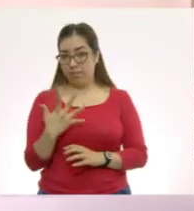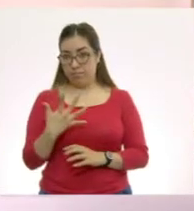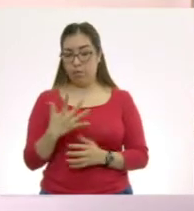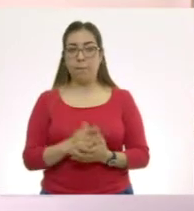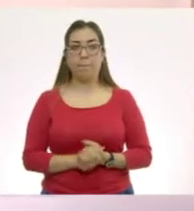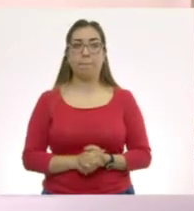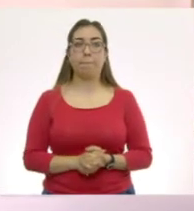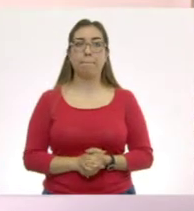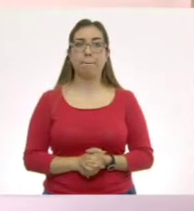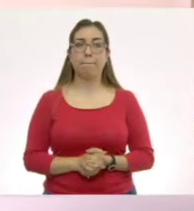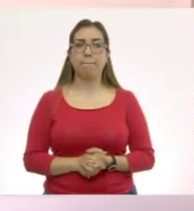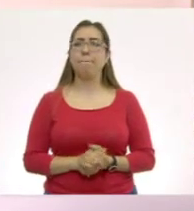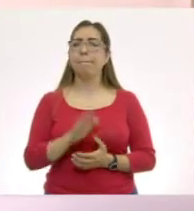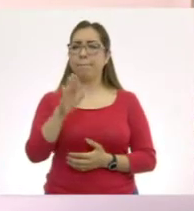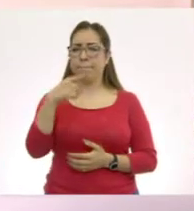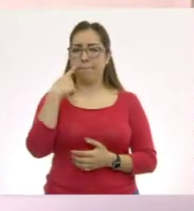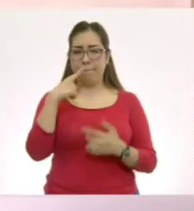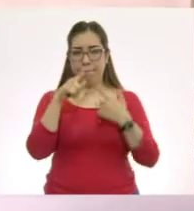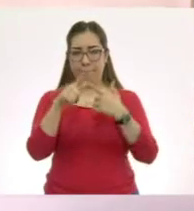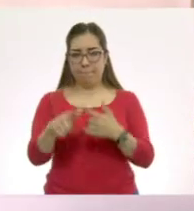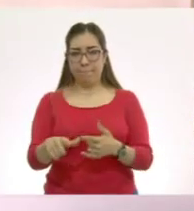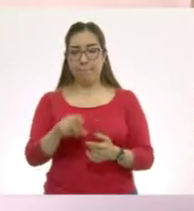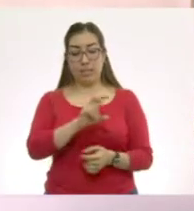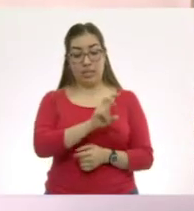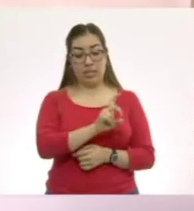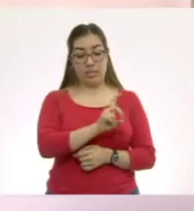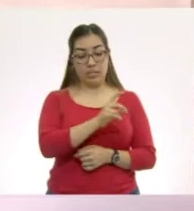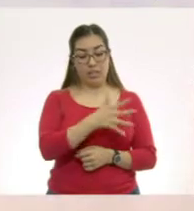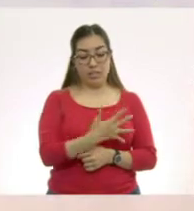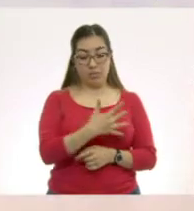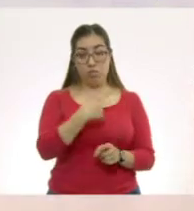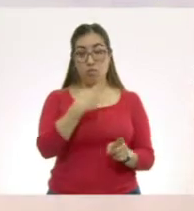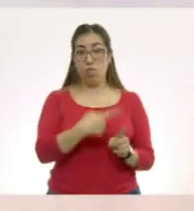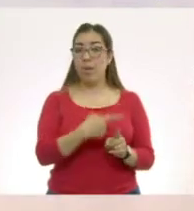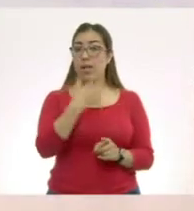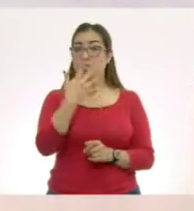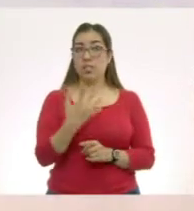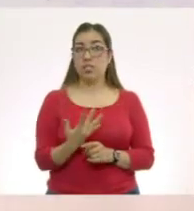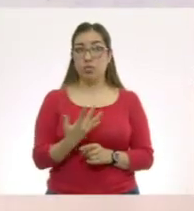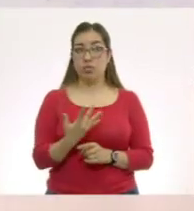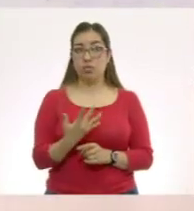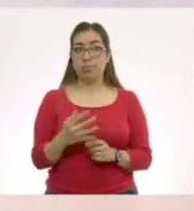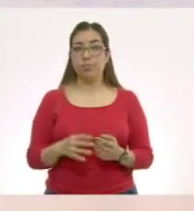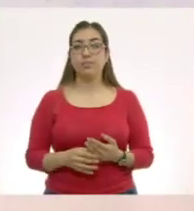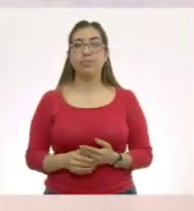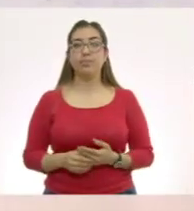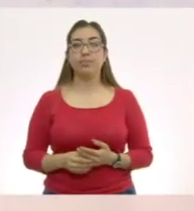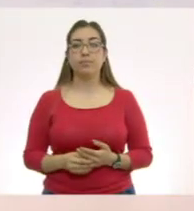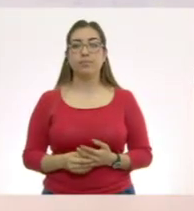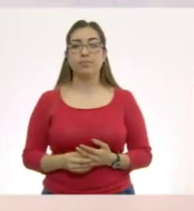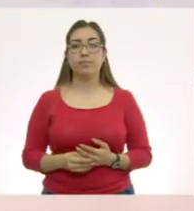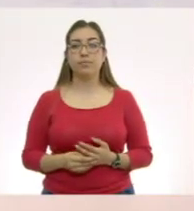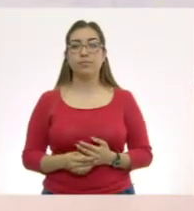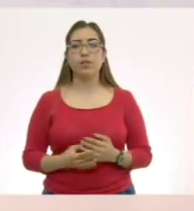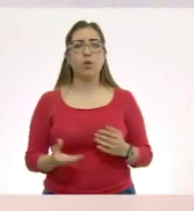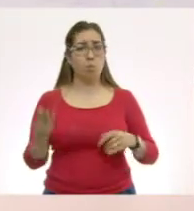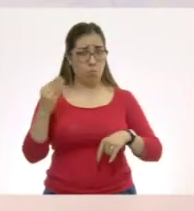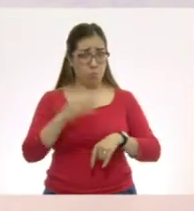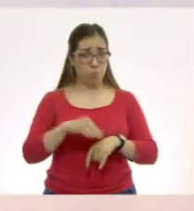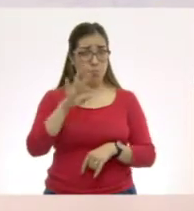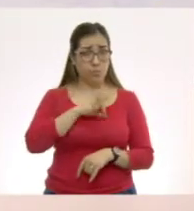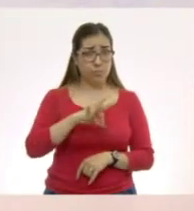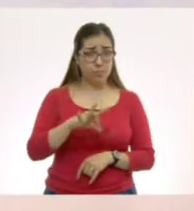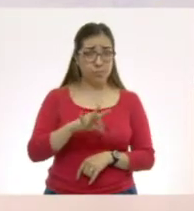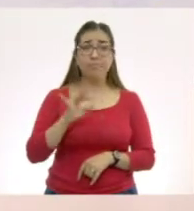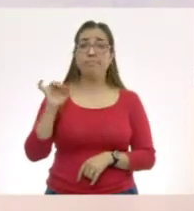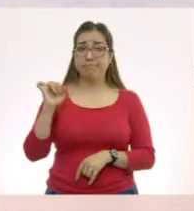35. Continuamos. 35, le agrego 5, le sumo 5. ¿Lo podemos poner, Pepe? ¿Cuánto